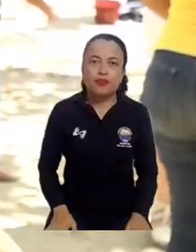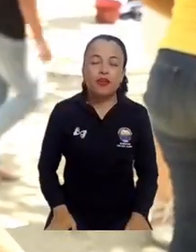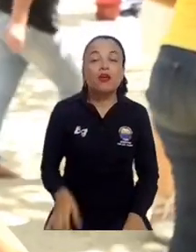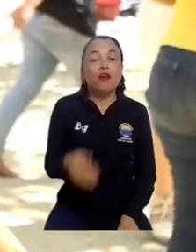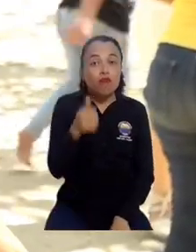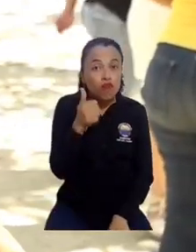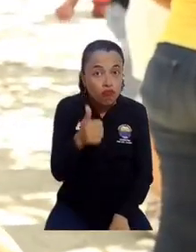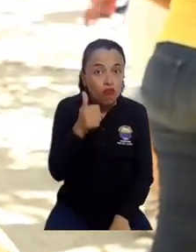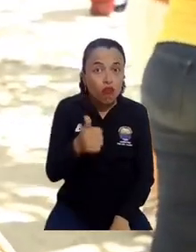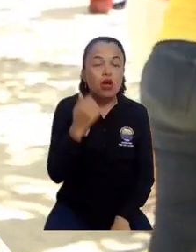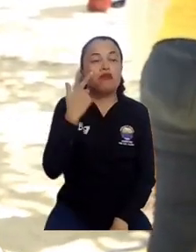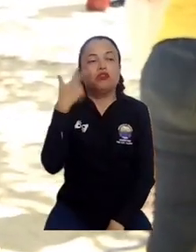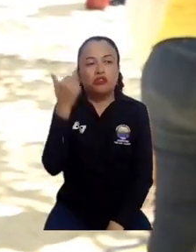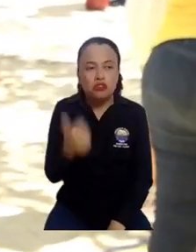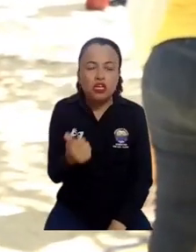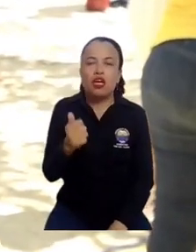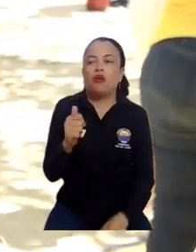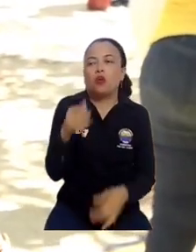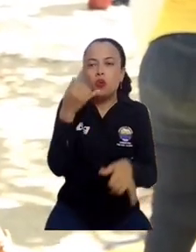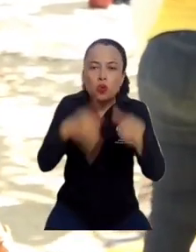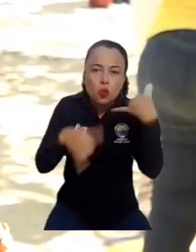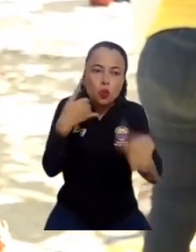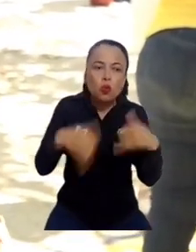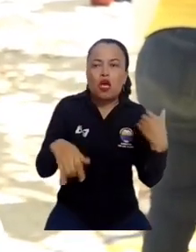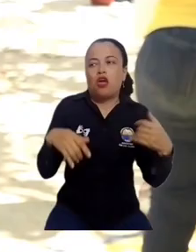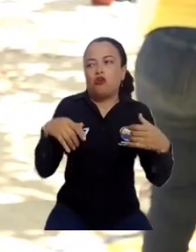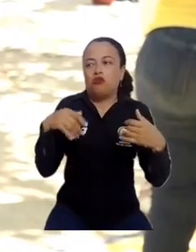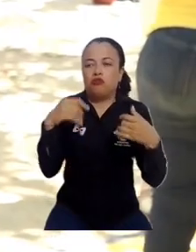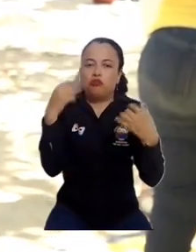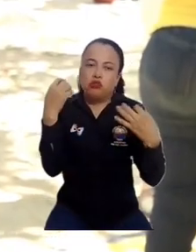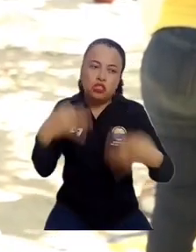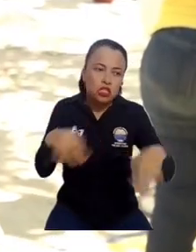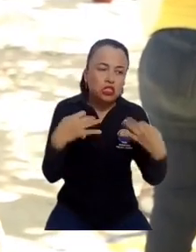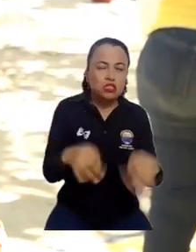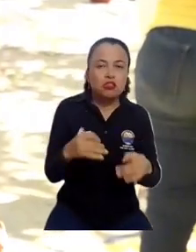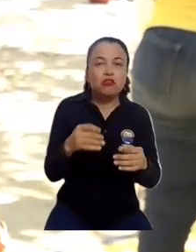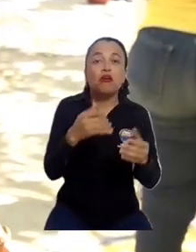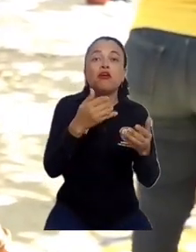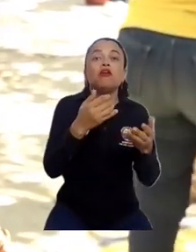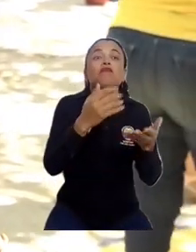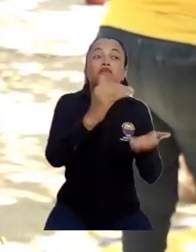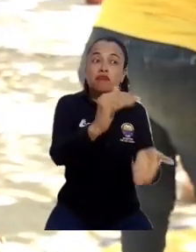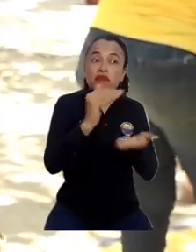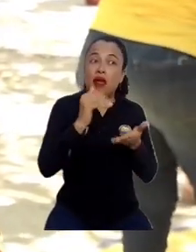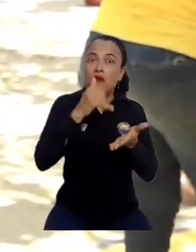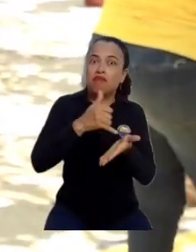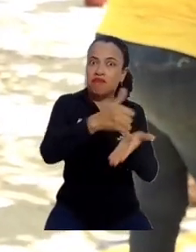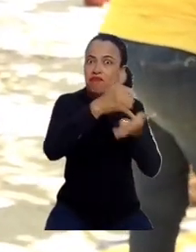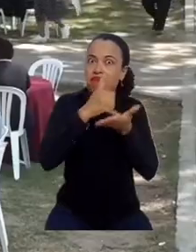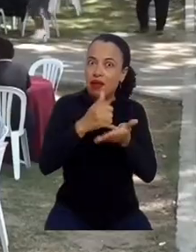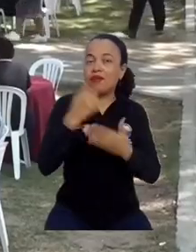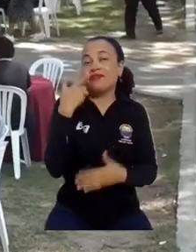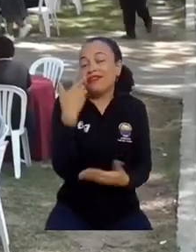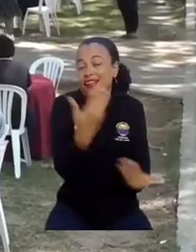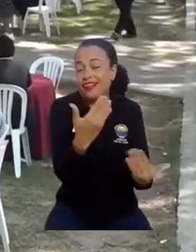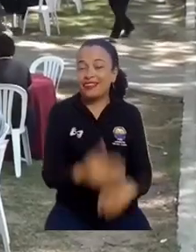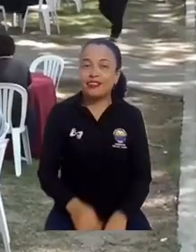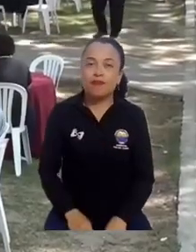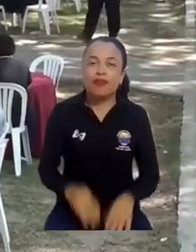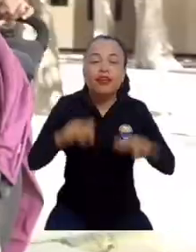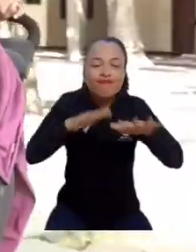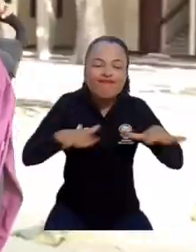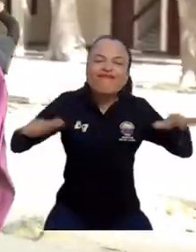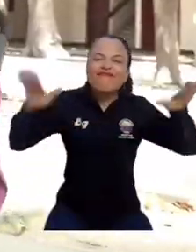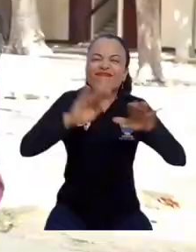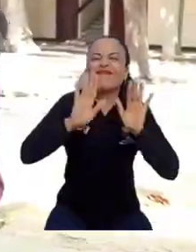Muy buena, la verdad, tenemos muchos minijuegos y nos podemos ganar premios gracias a ello. A través de estos